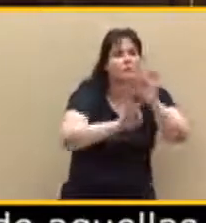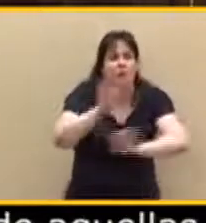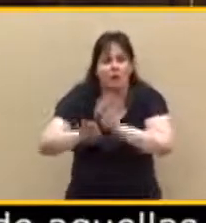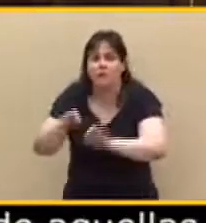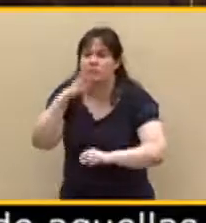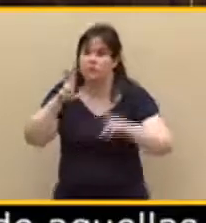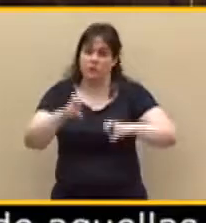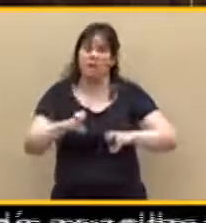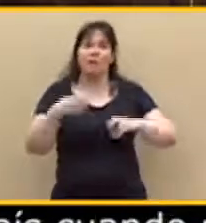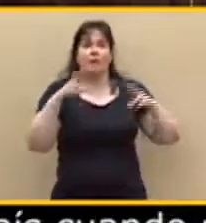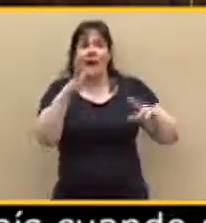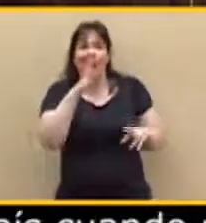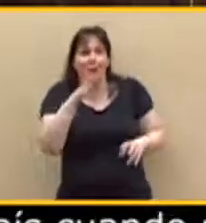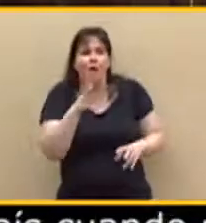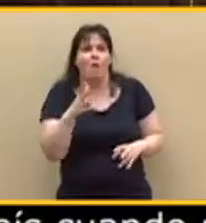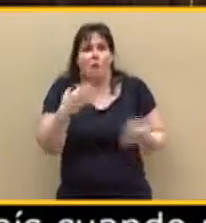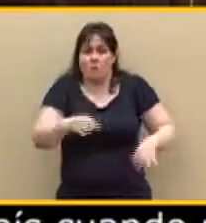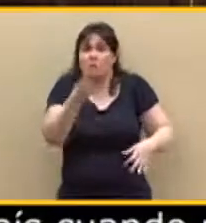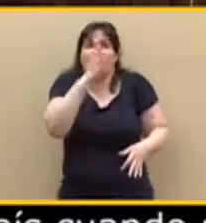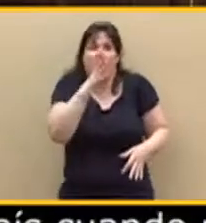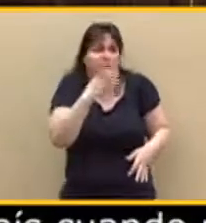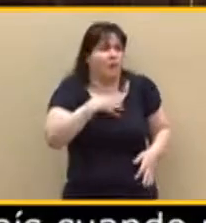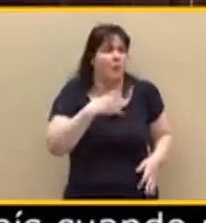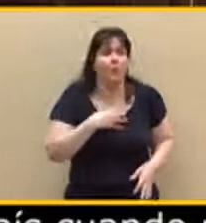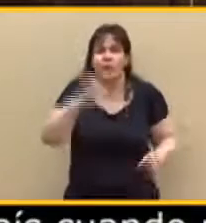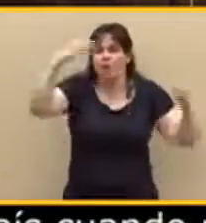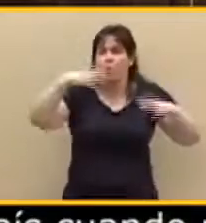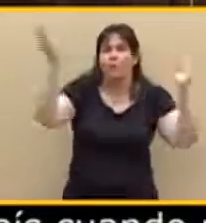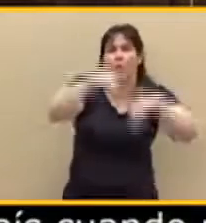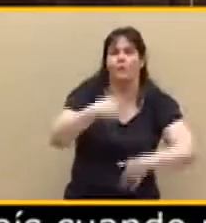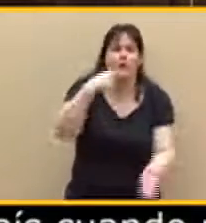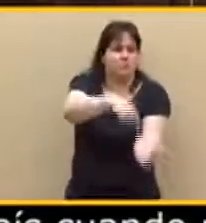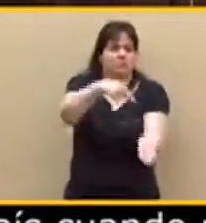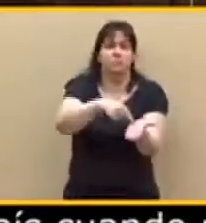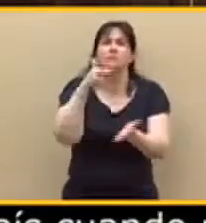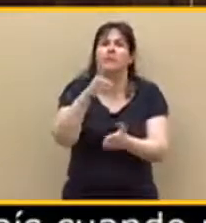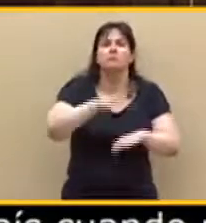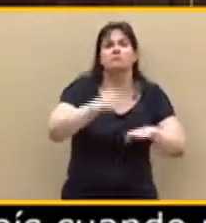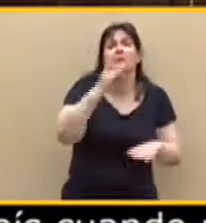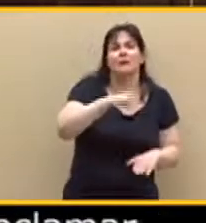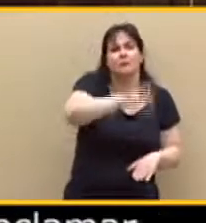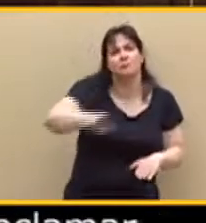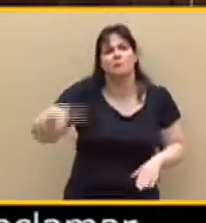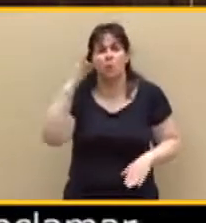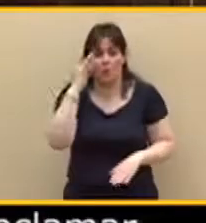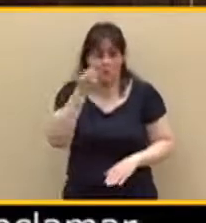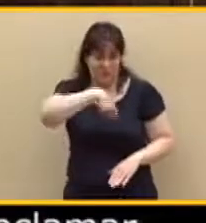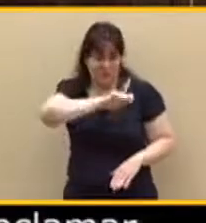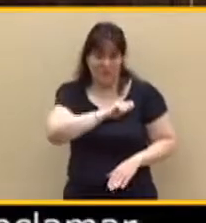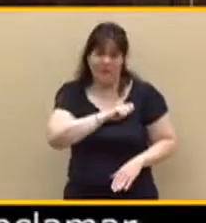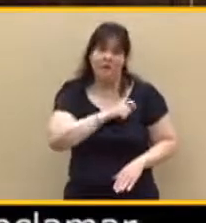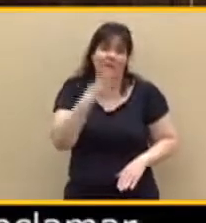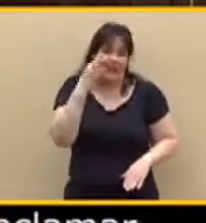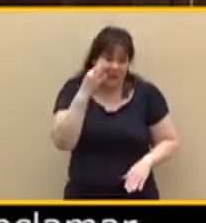había agua, cuando no había luz, y que empezaron a reclamar derechos para las mujeres cuando España era un salón lleno